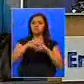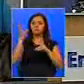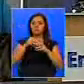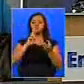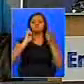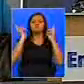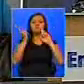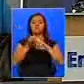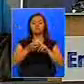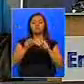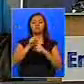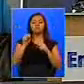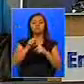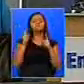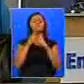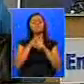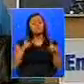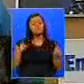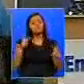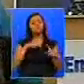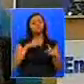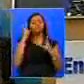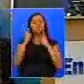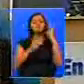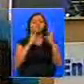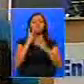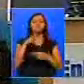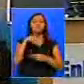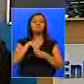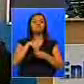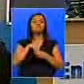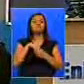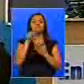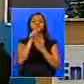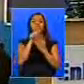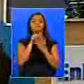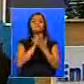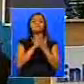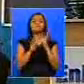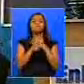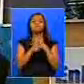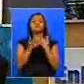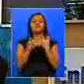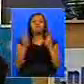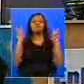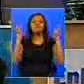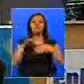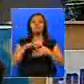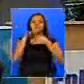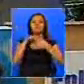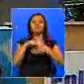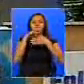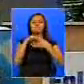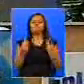software. Y en todo caso fue una de las visitas dentro de esta agenda productiva que me quedaron muchos temas pendientes.